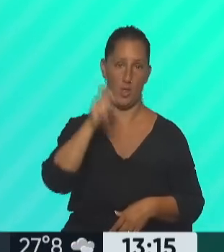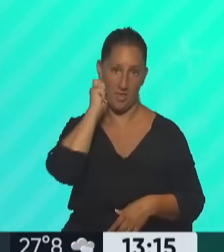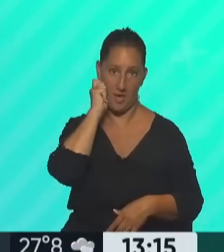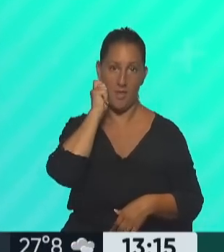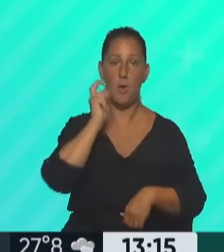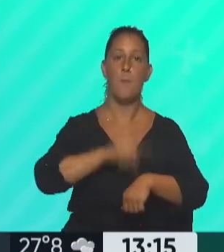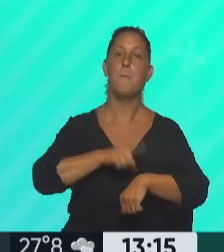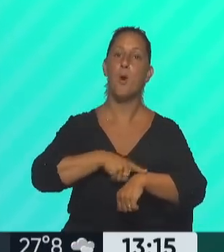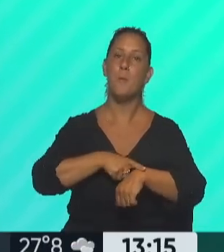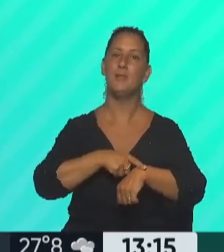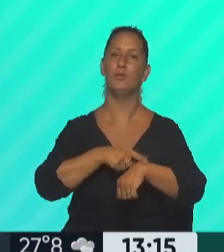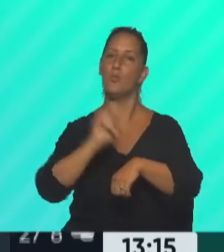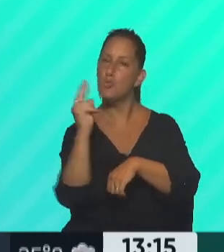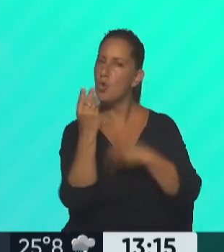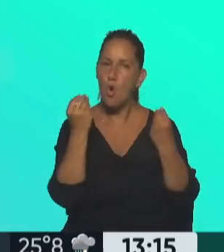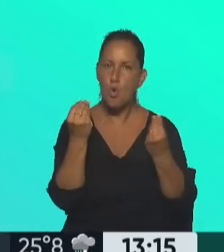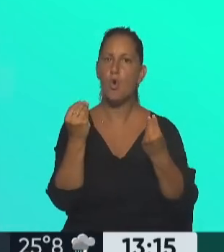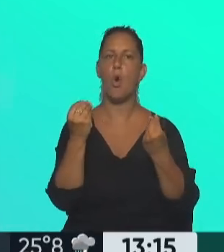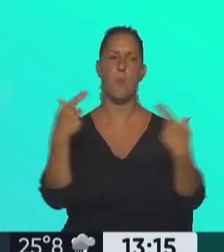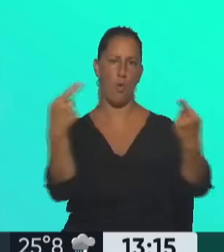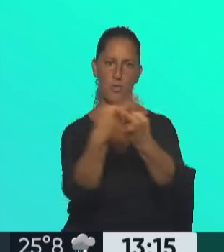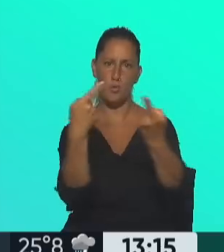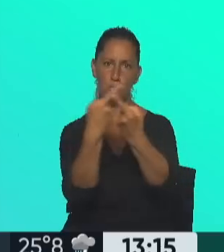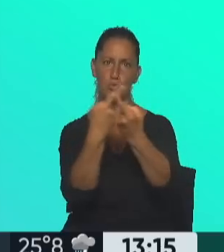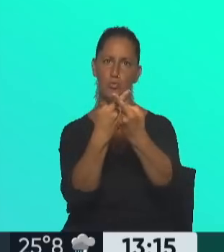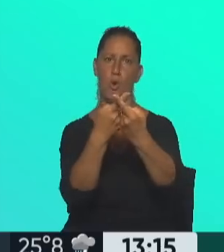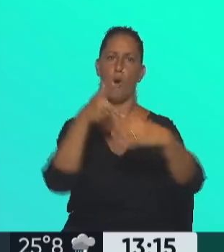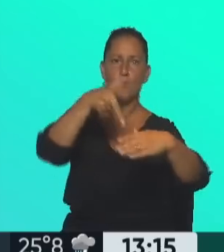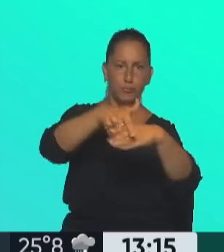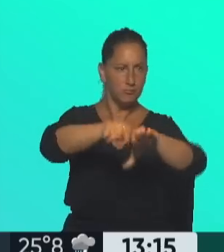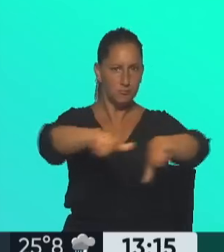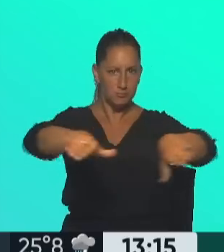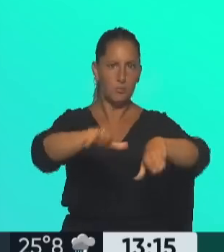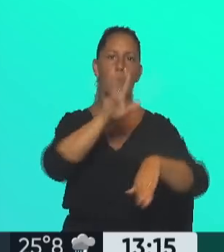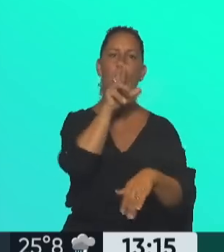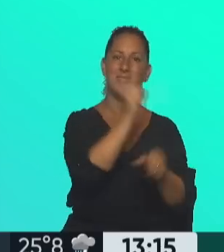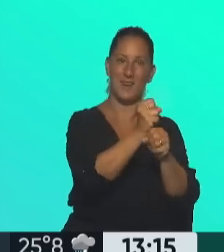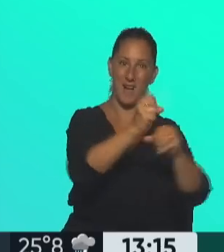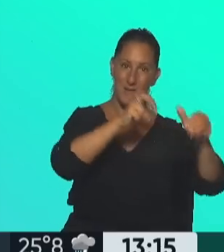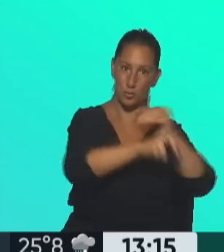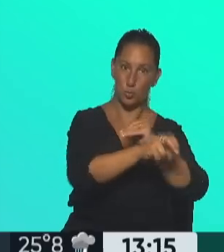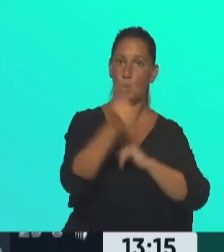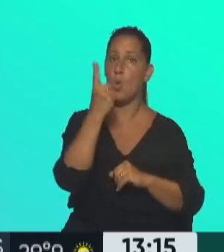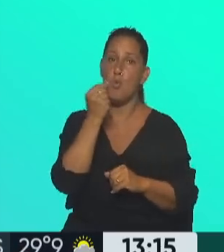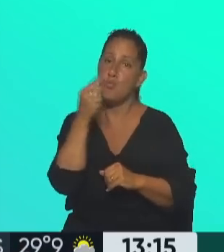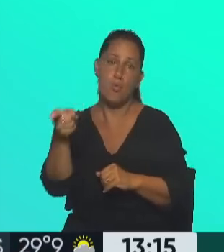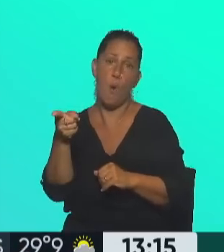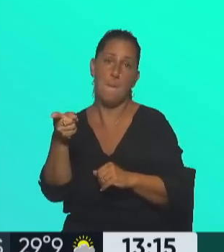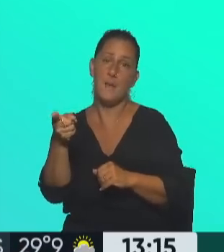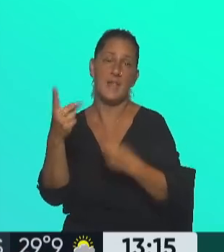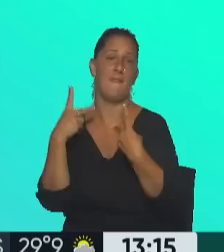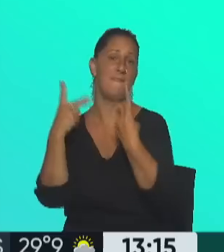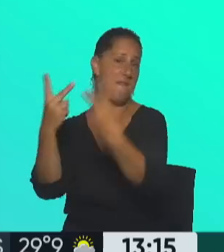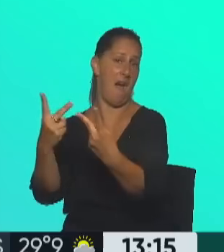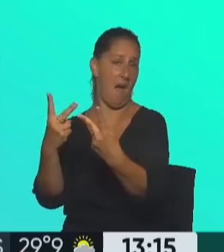cuando intentó intervenir en una discusión entre una trabajadora del subte y un hombre que intentaba viajar